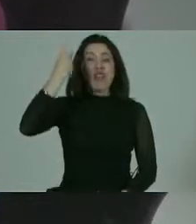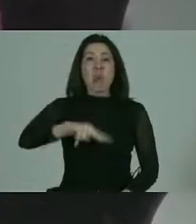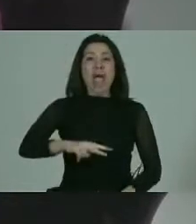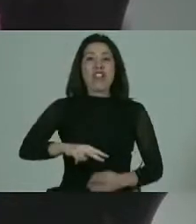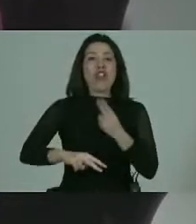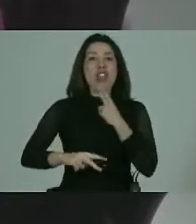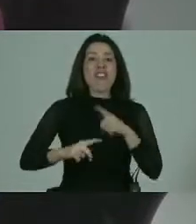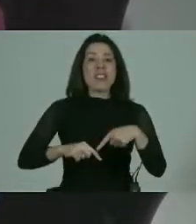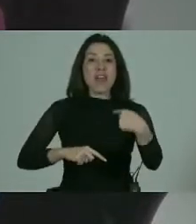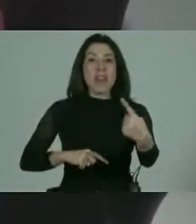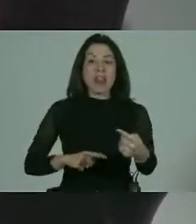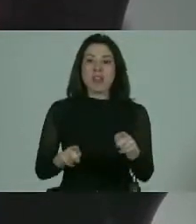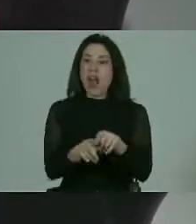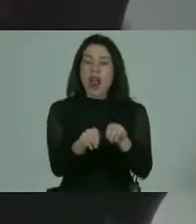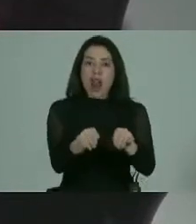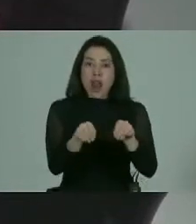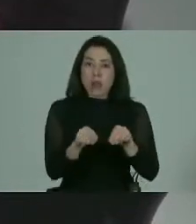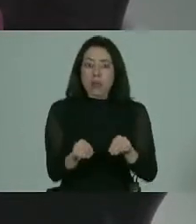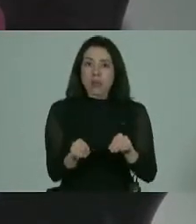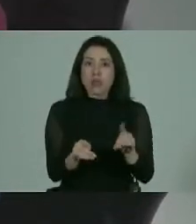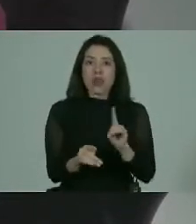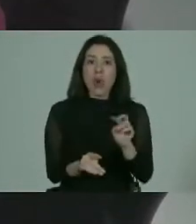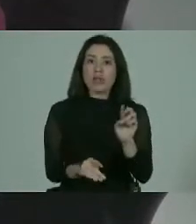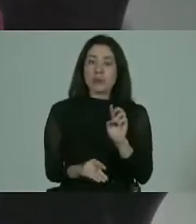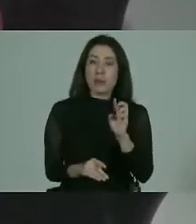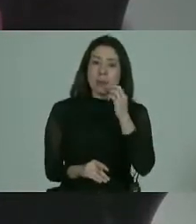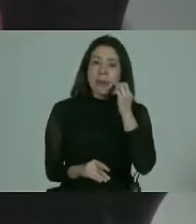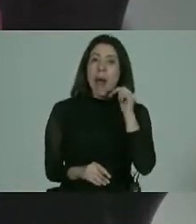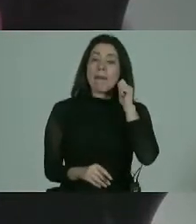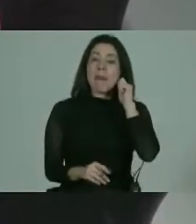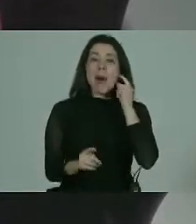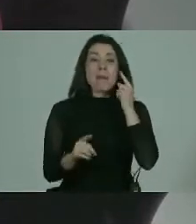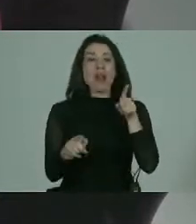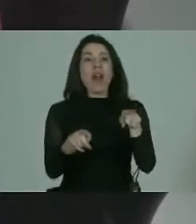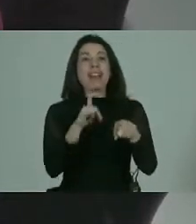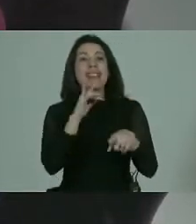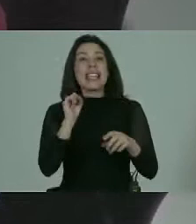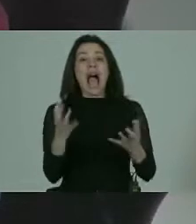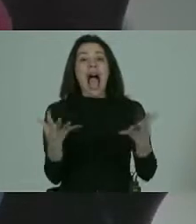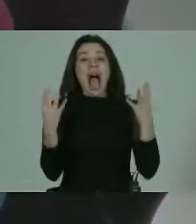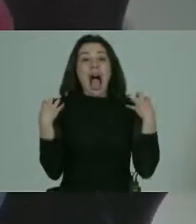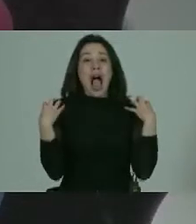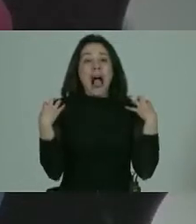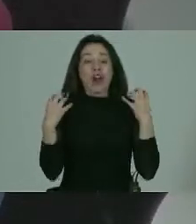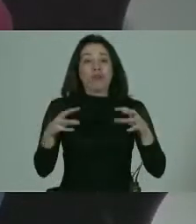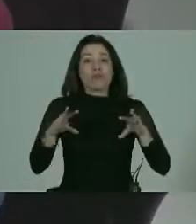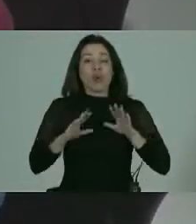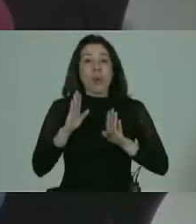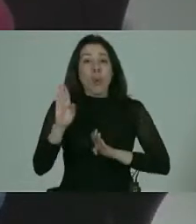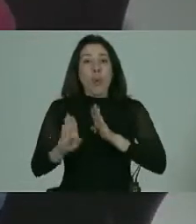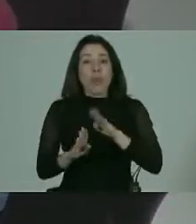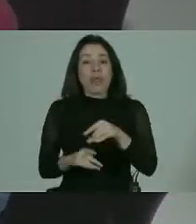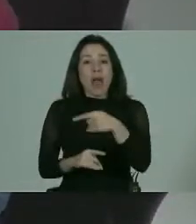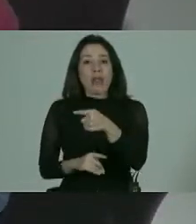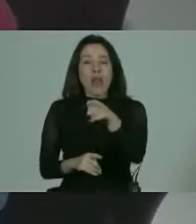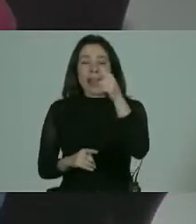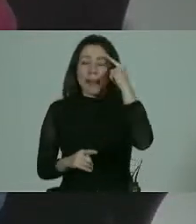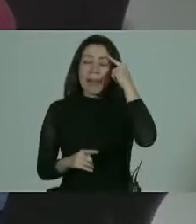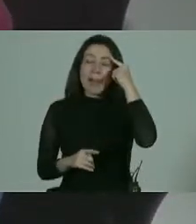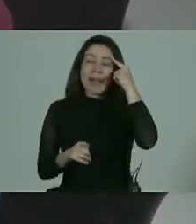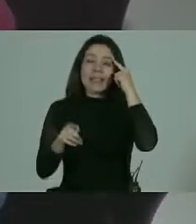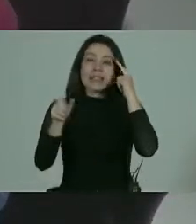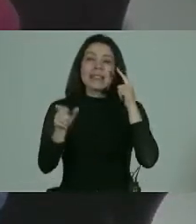es lo mismo o sea no es no es el papá la mamá pro es la tía que se ha hecho cargo y probablemente piensa que si él tiene